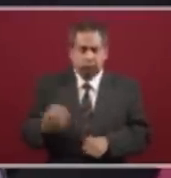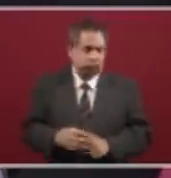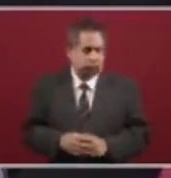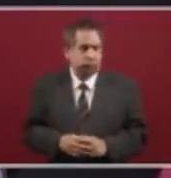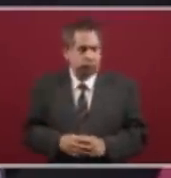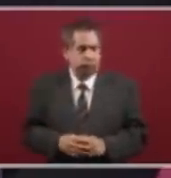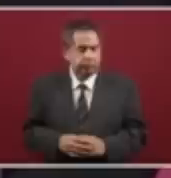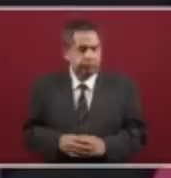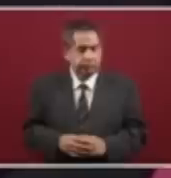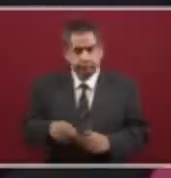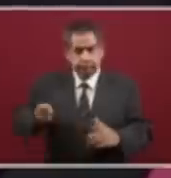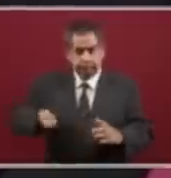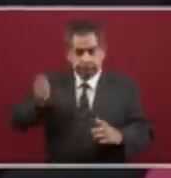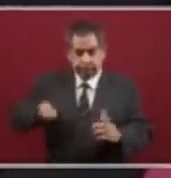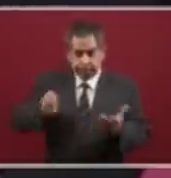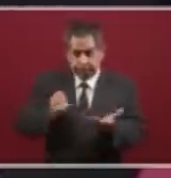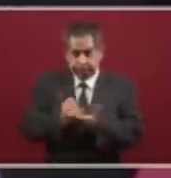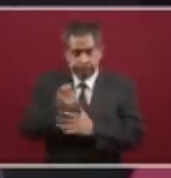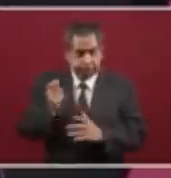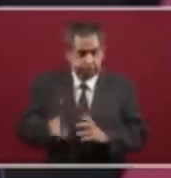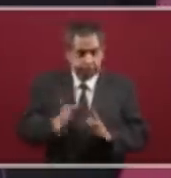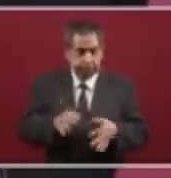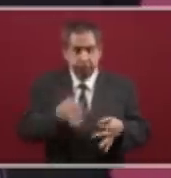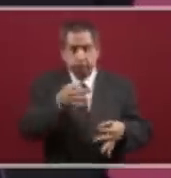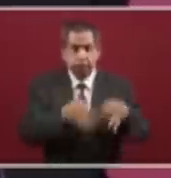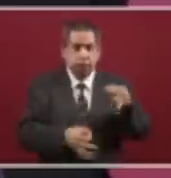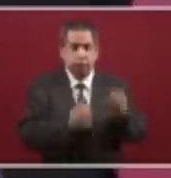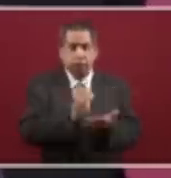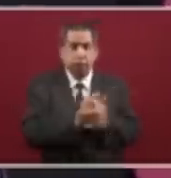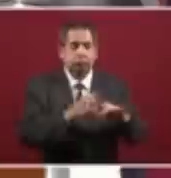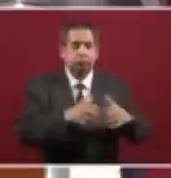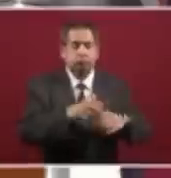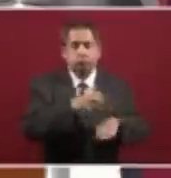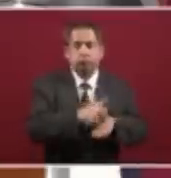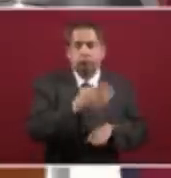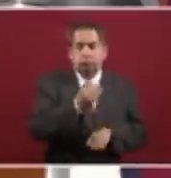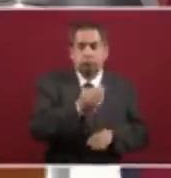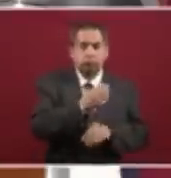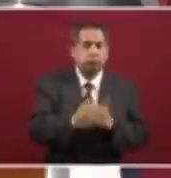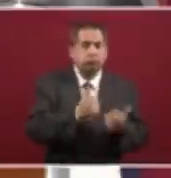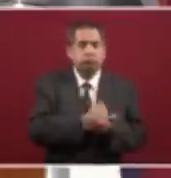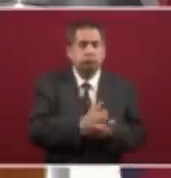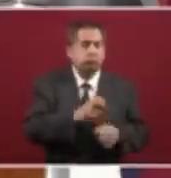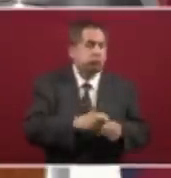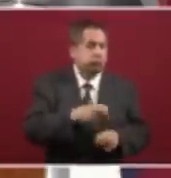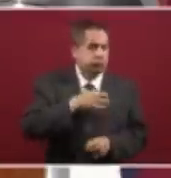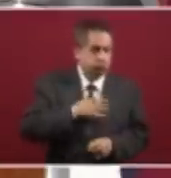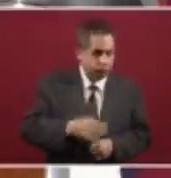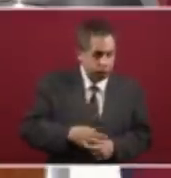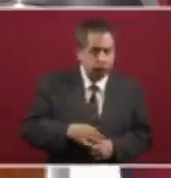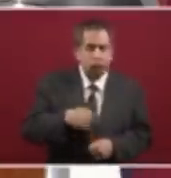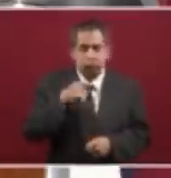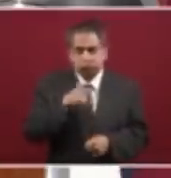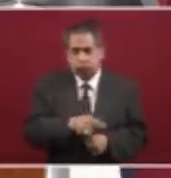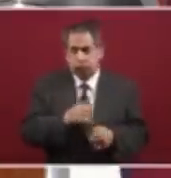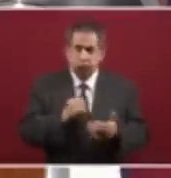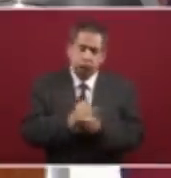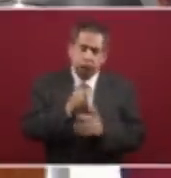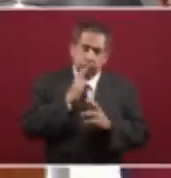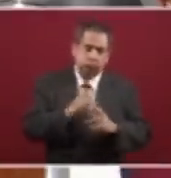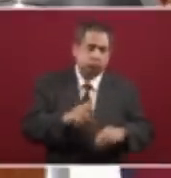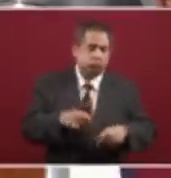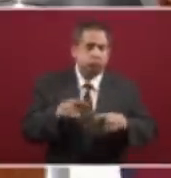dicha sentencia fue dictada por el tribunal unitario agrario número 9 de la ciudad de toluca la cual resuelve